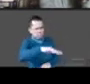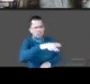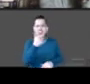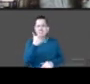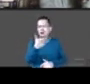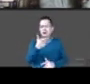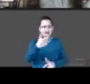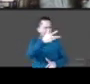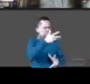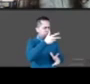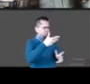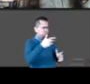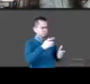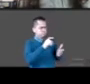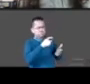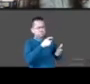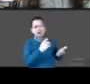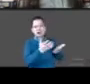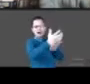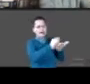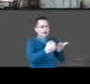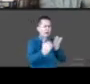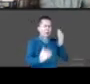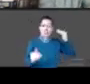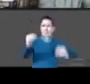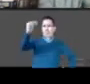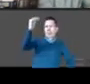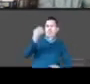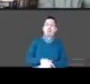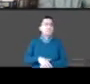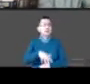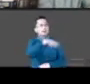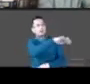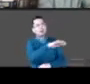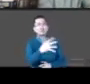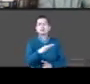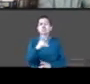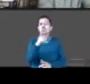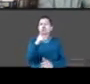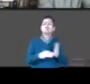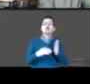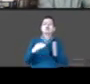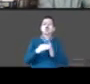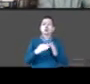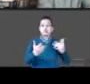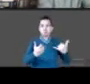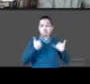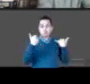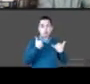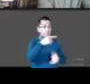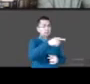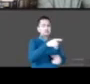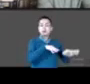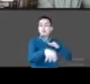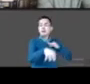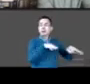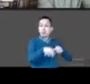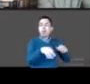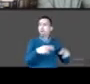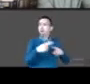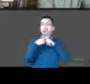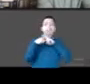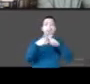condiciona a que tengamos a esos más de 2 millones de adolescentes trabajando en los últimos 10 años en promedio si vemos